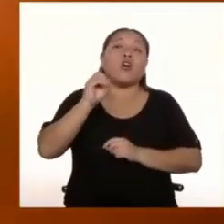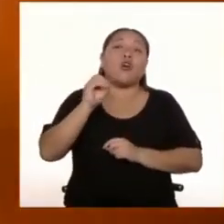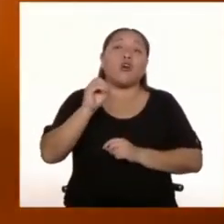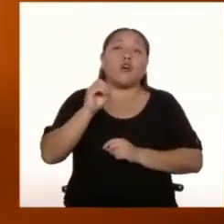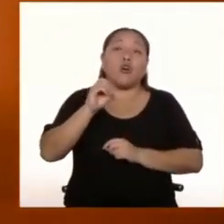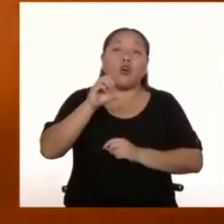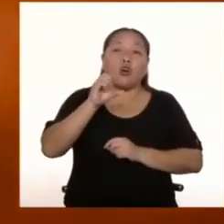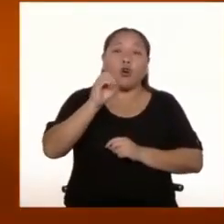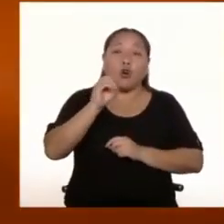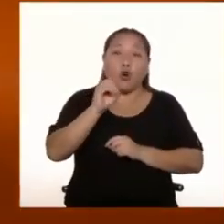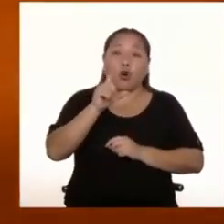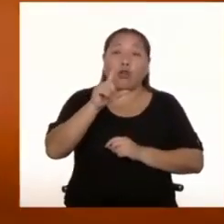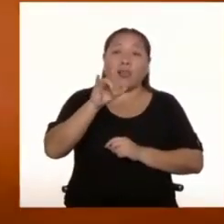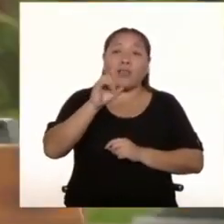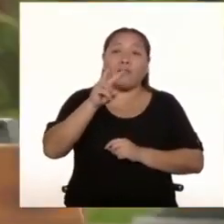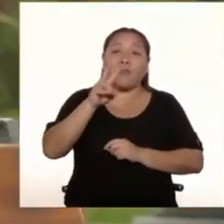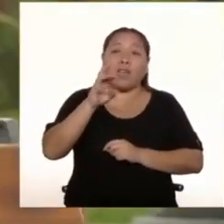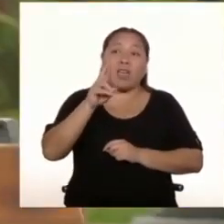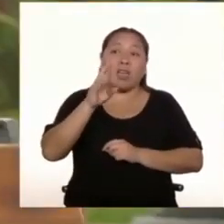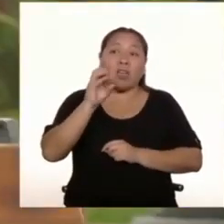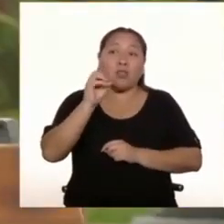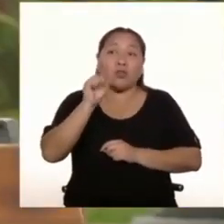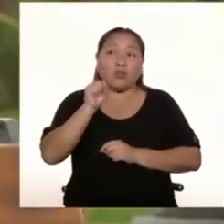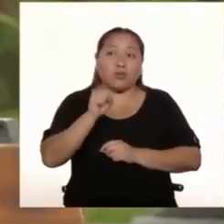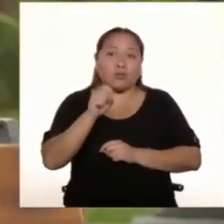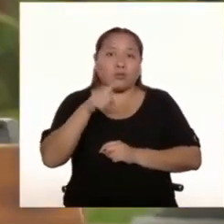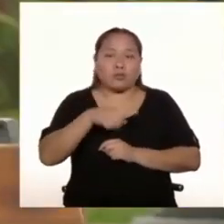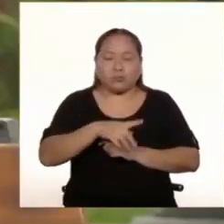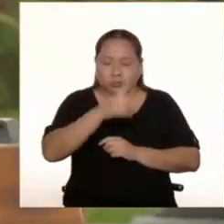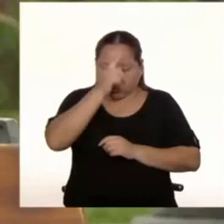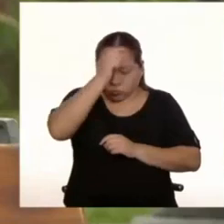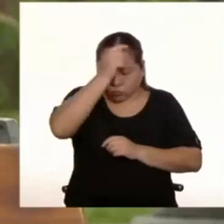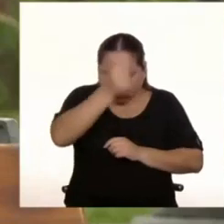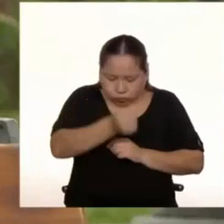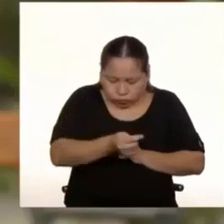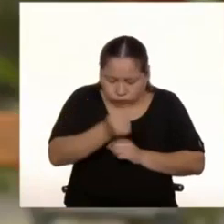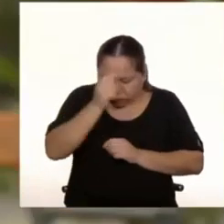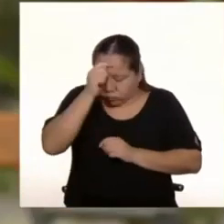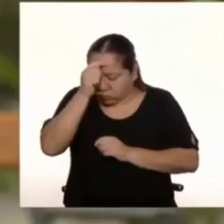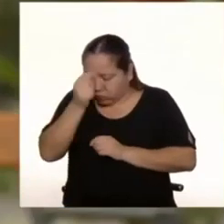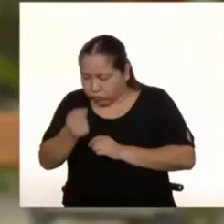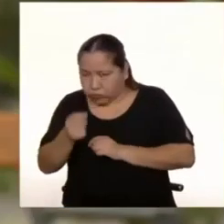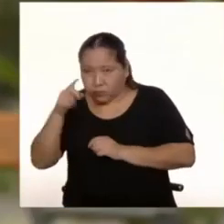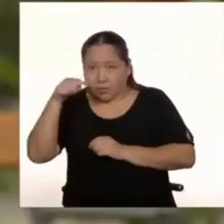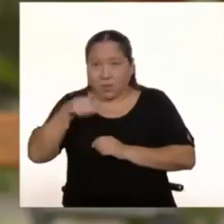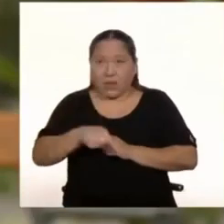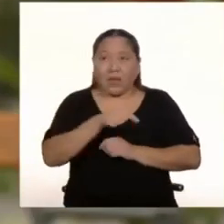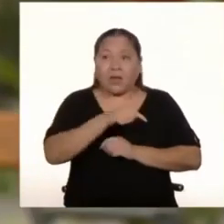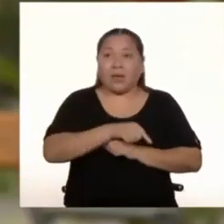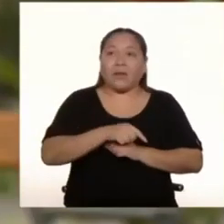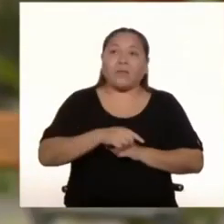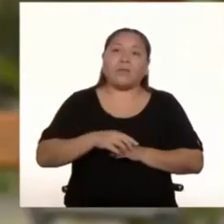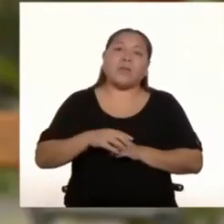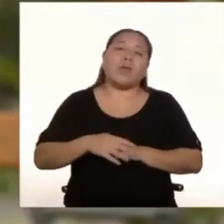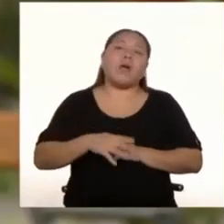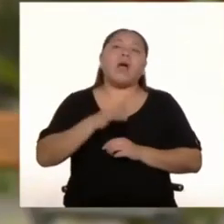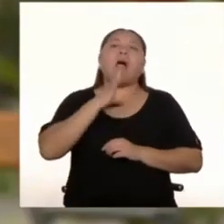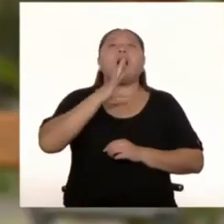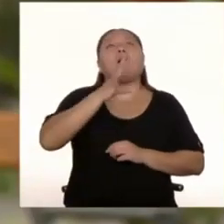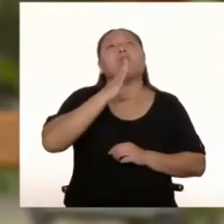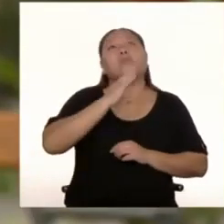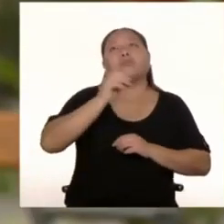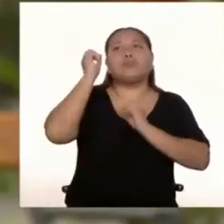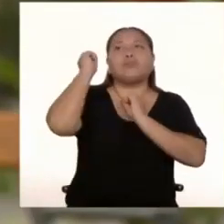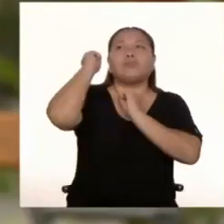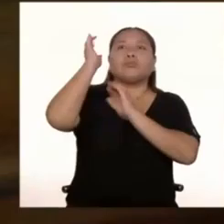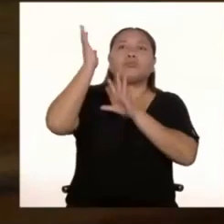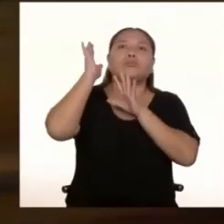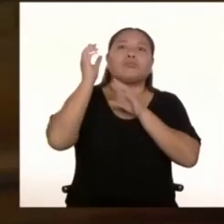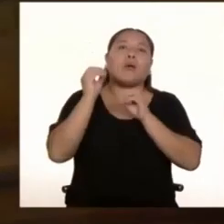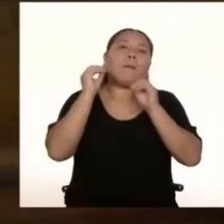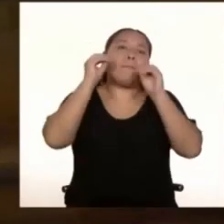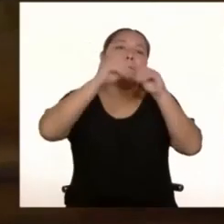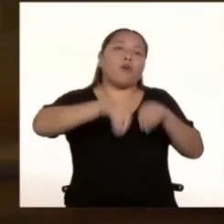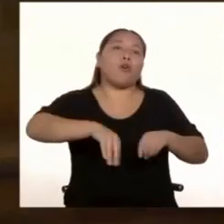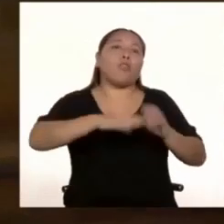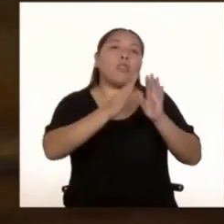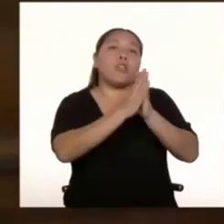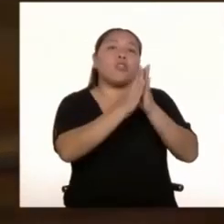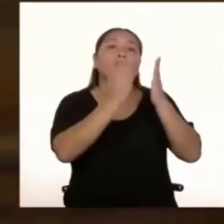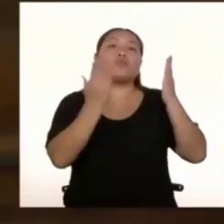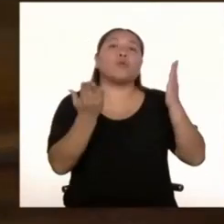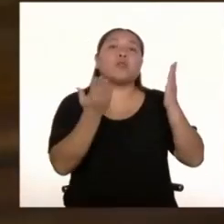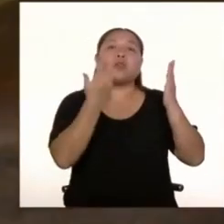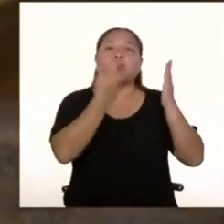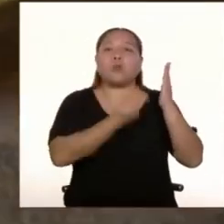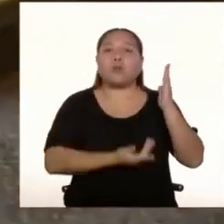van a hacer de manera espontánea con este tipo de rituales funerarios, sobre todo a través de discursos, algunas notas en los periódicos.